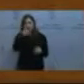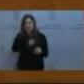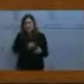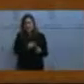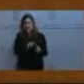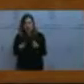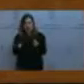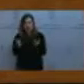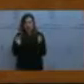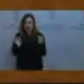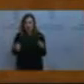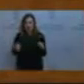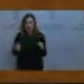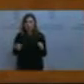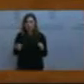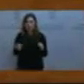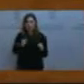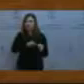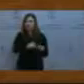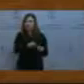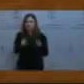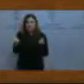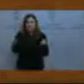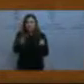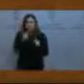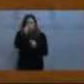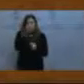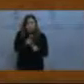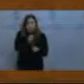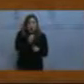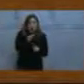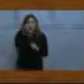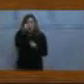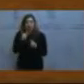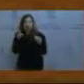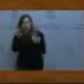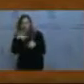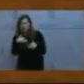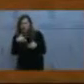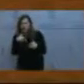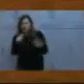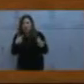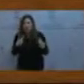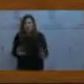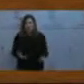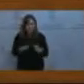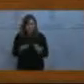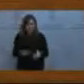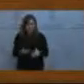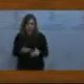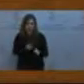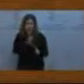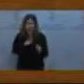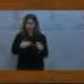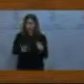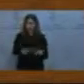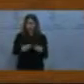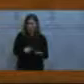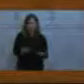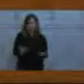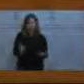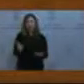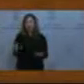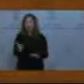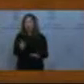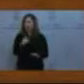con presupuestos o sin ellos aquí no pasa nada. Y eso es lo que el Gobierno da la sensación de que continúa gobernando